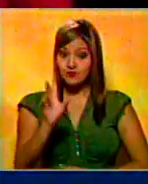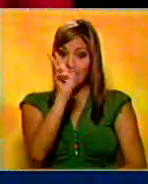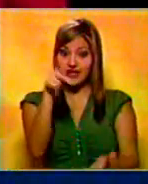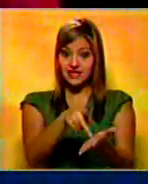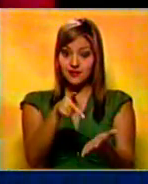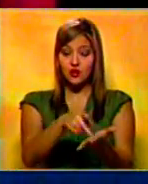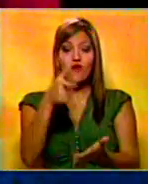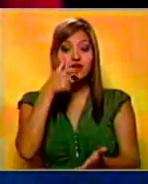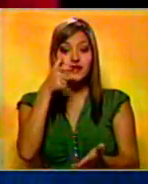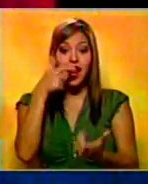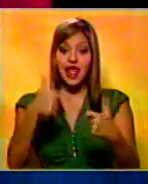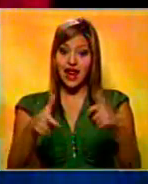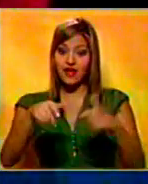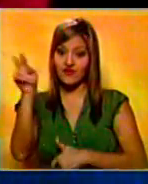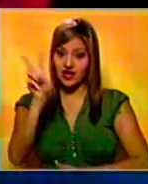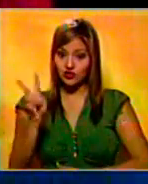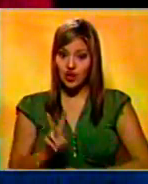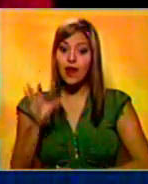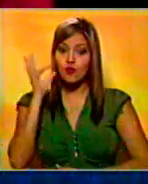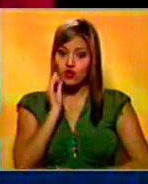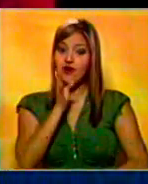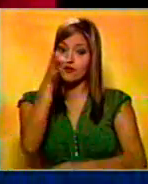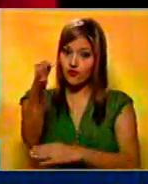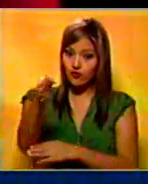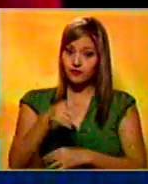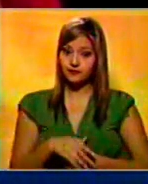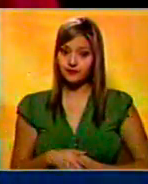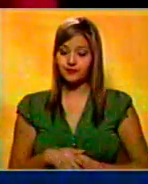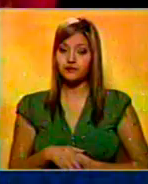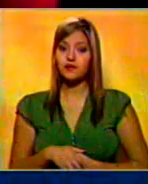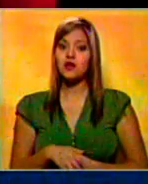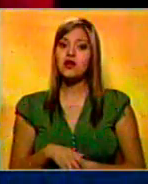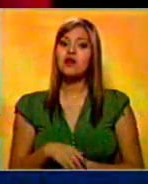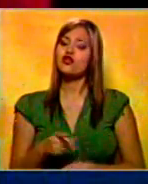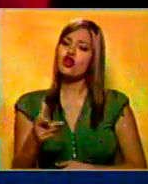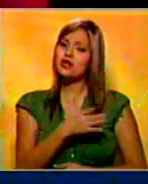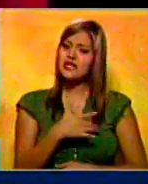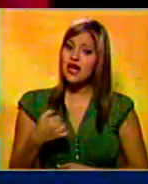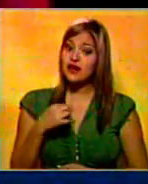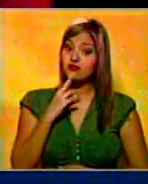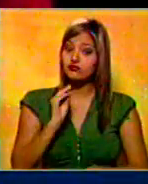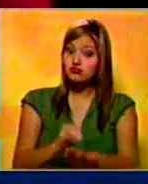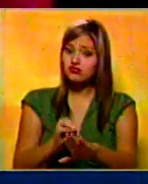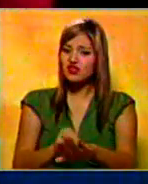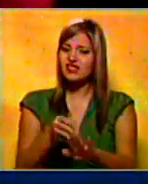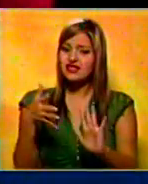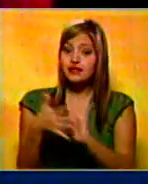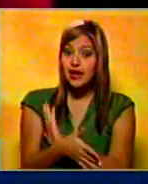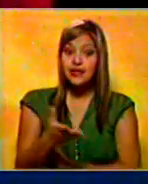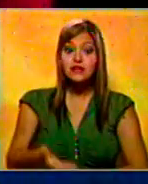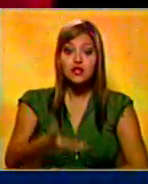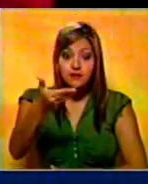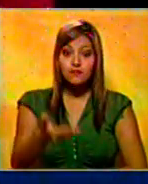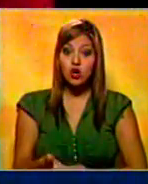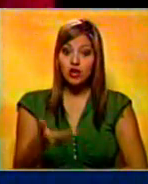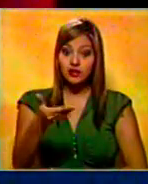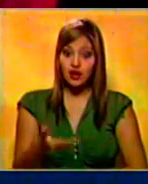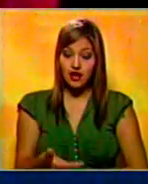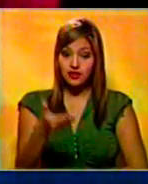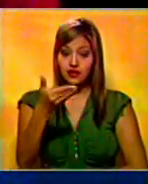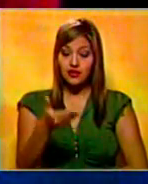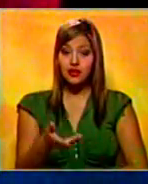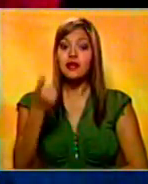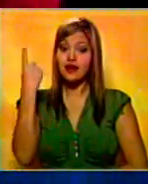presencia de la Fiscal General de la República, Luis Ortega Díaz. Pero no quiero dejar de decirles esto. Es importante